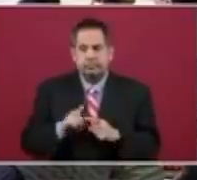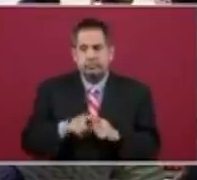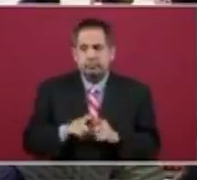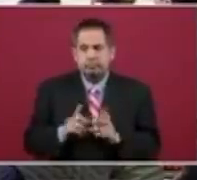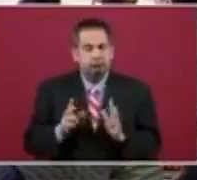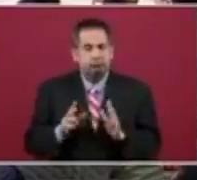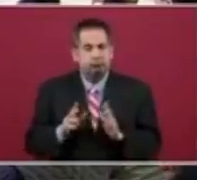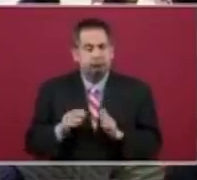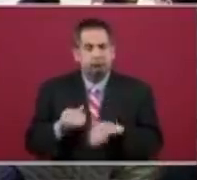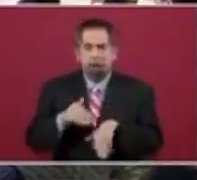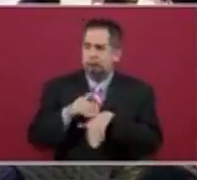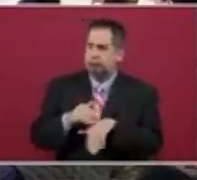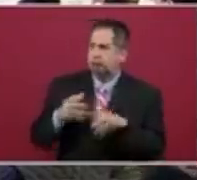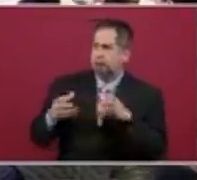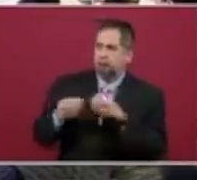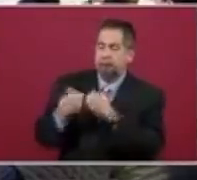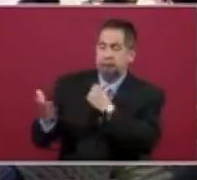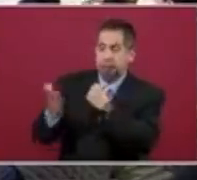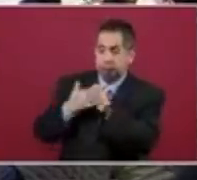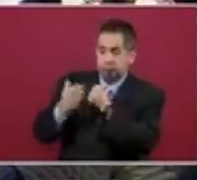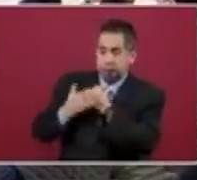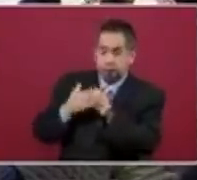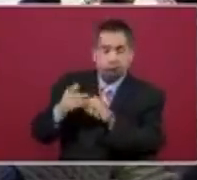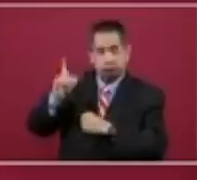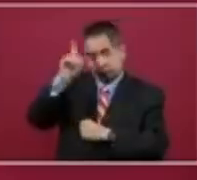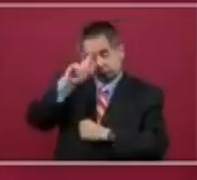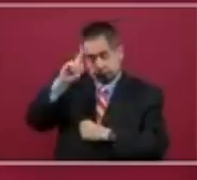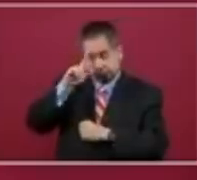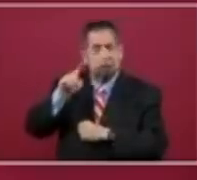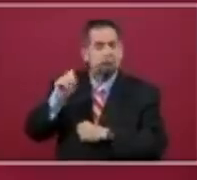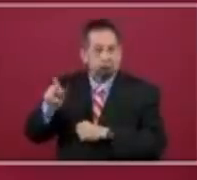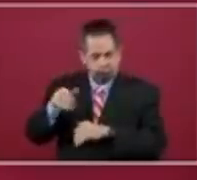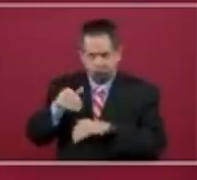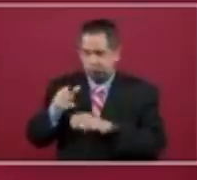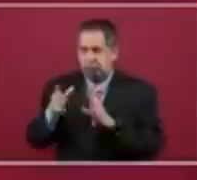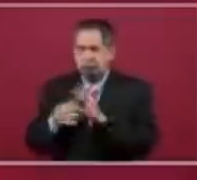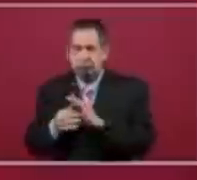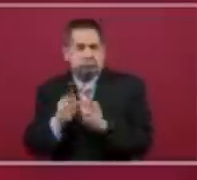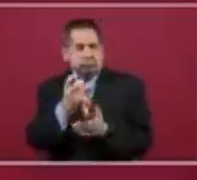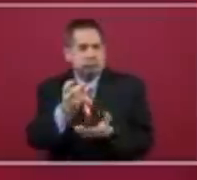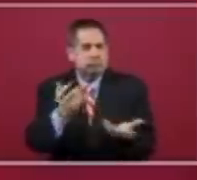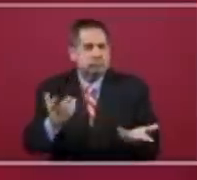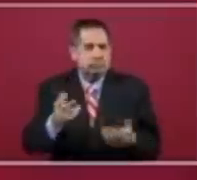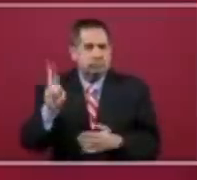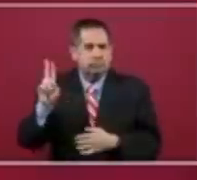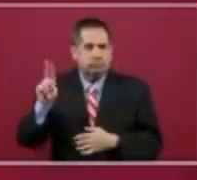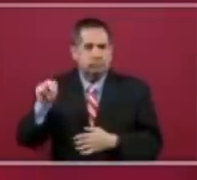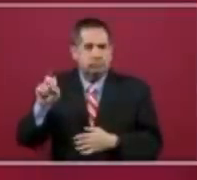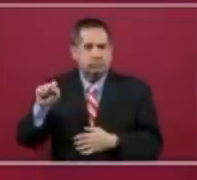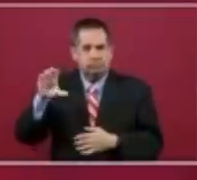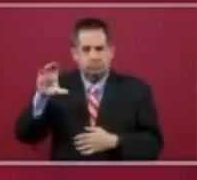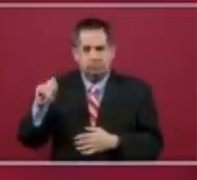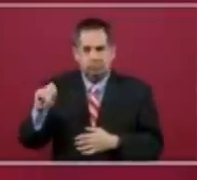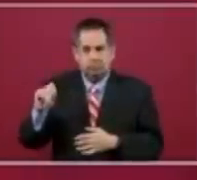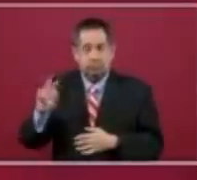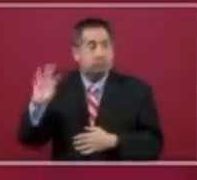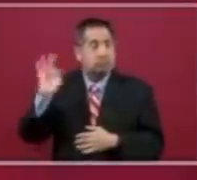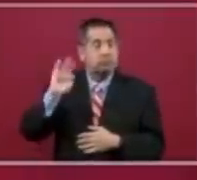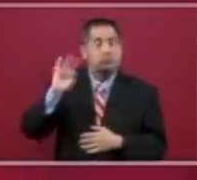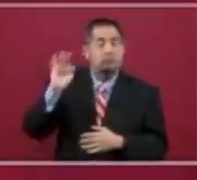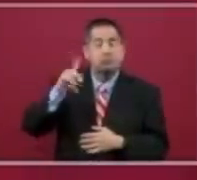ajustamos a las recomendaciones. Para eso, lo de la UNESCO. Si